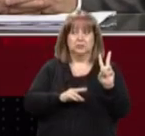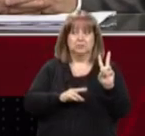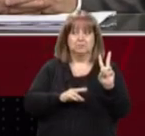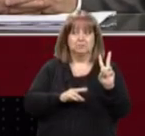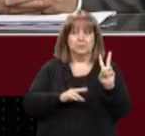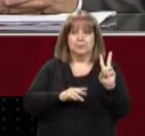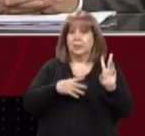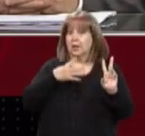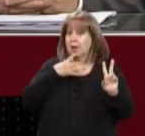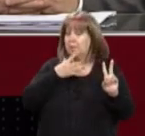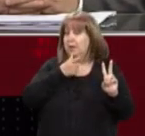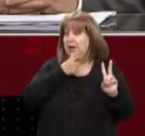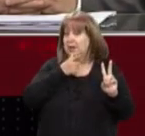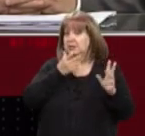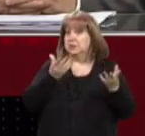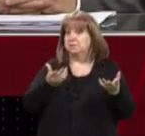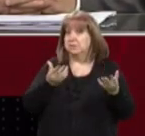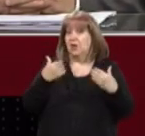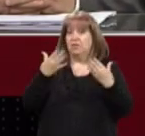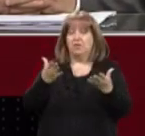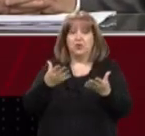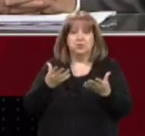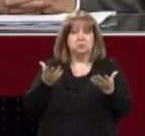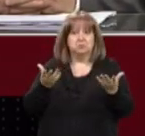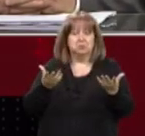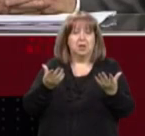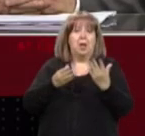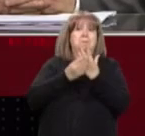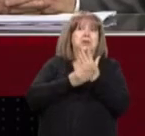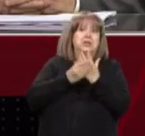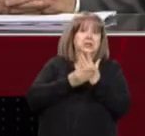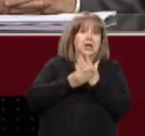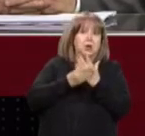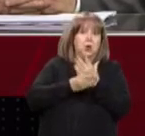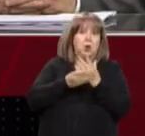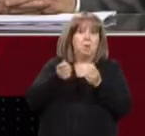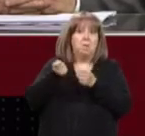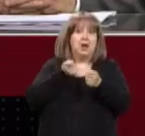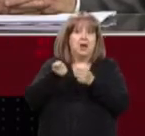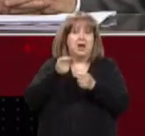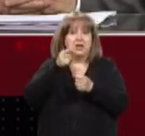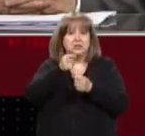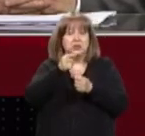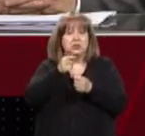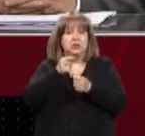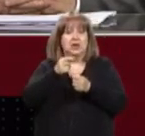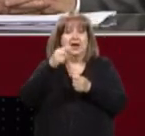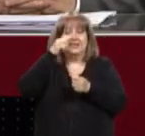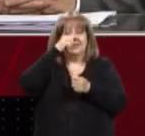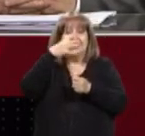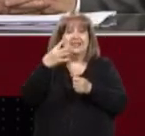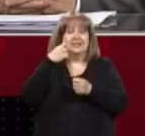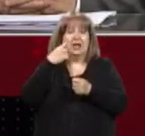que realmente sí, bueno, por ahí el ministerio que manejan ellas tiene 75 mil